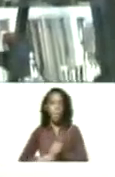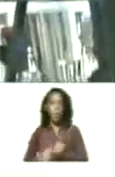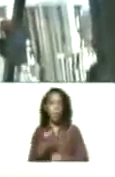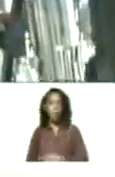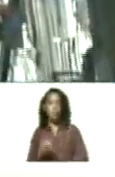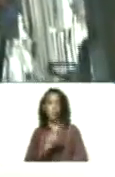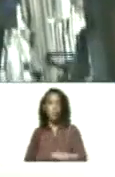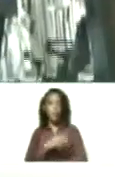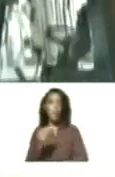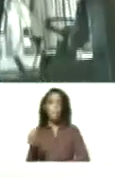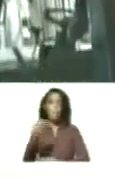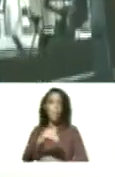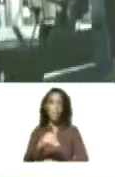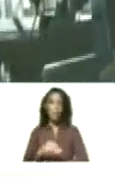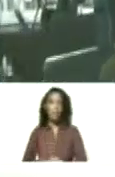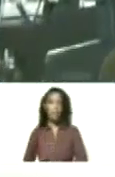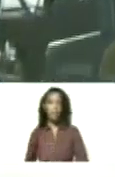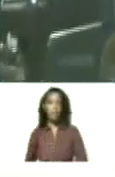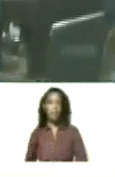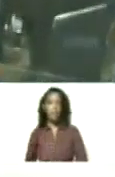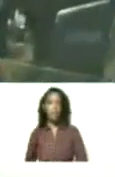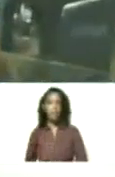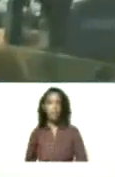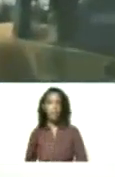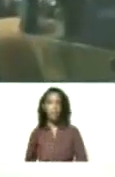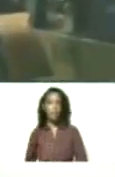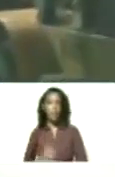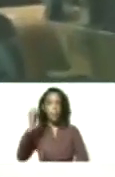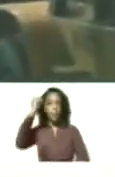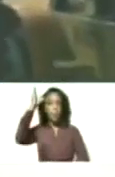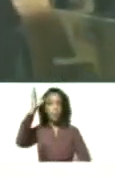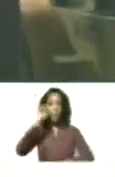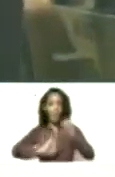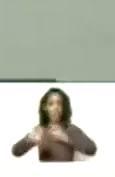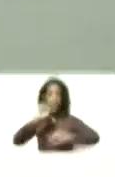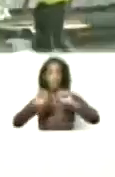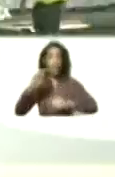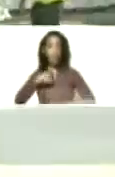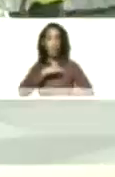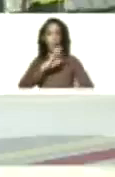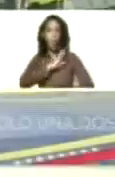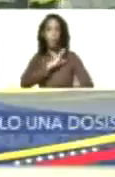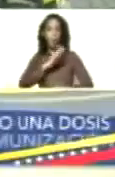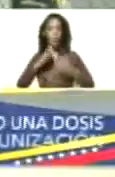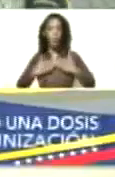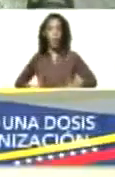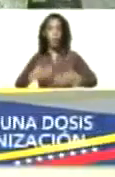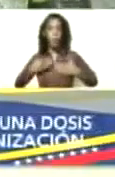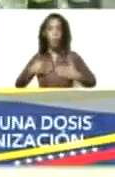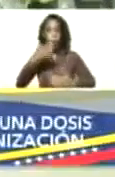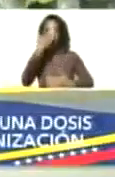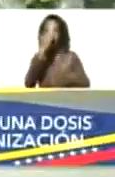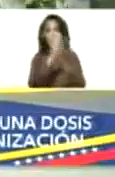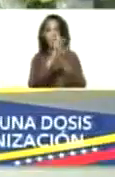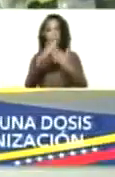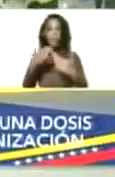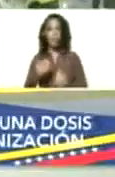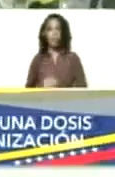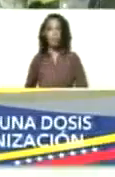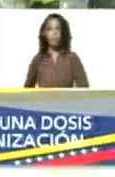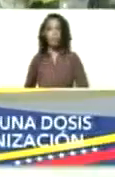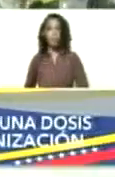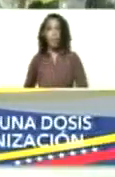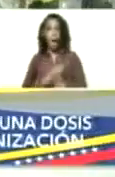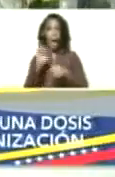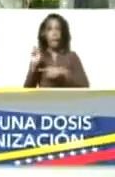reforzar una capacidad de defensa en nuestro cuerpo frente a